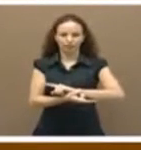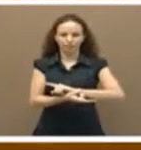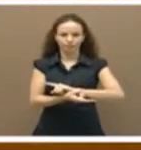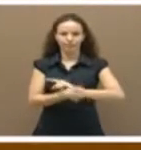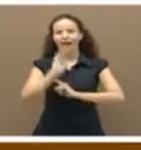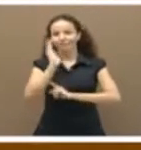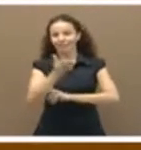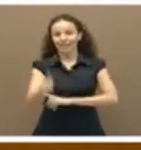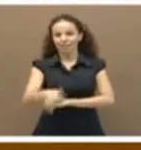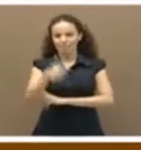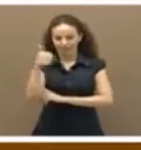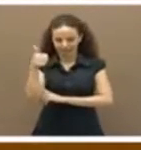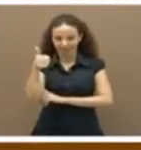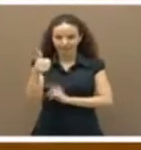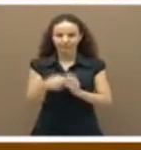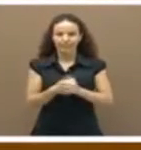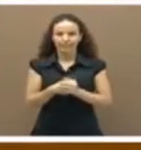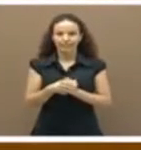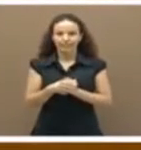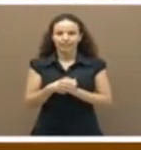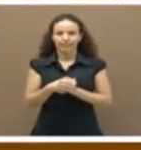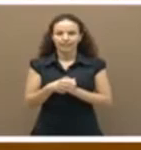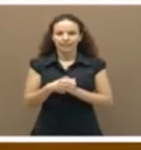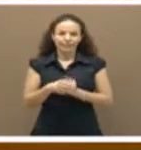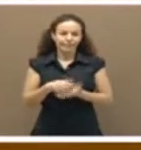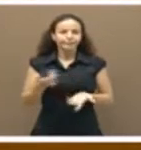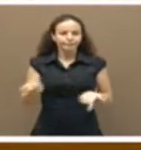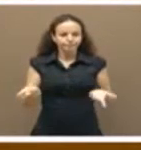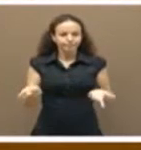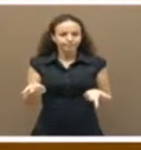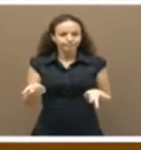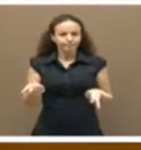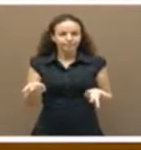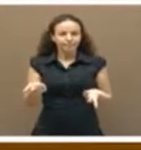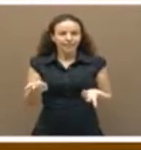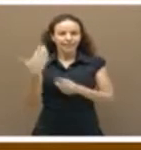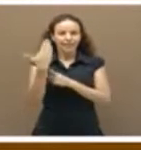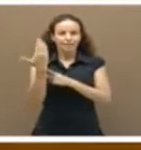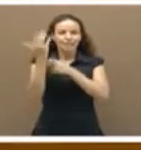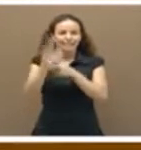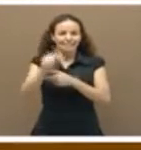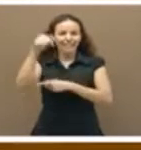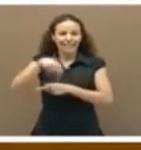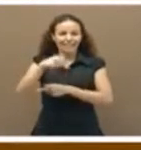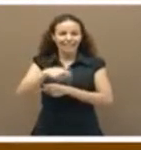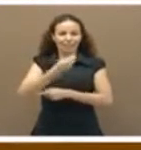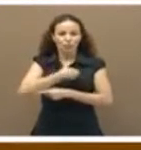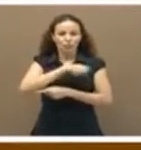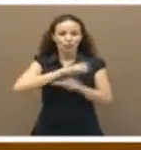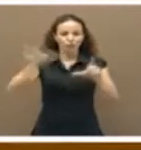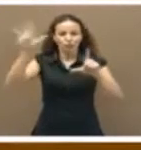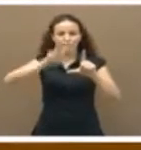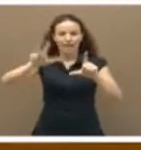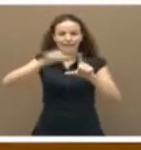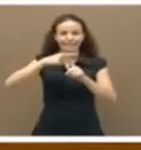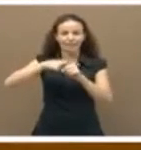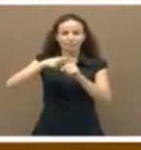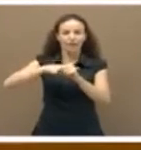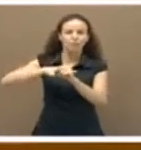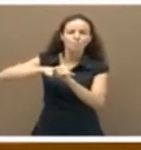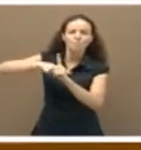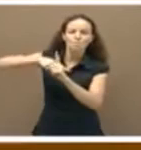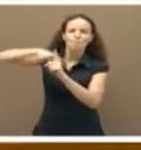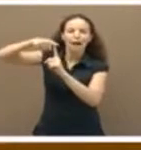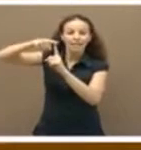sobre el cambio climático establece unos escenarios que representan para nuestro país un incremento de temperatura